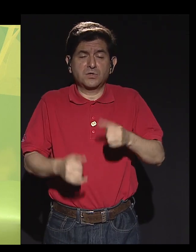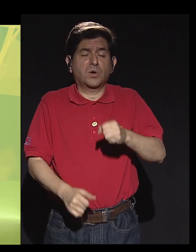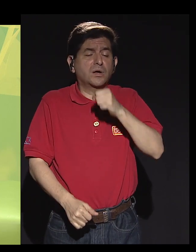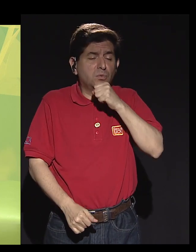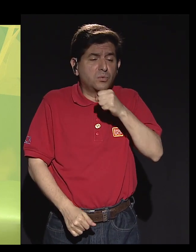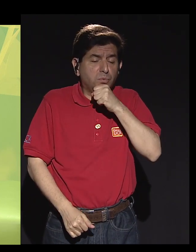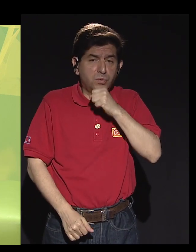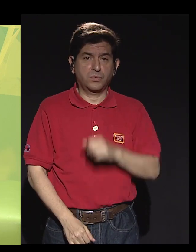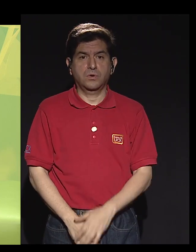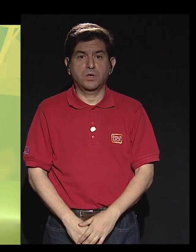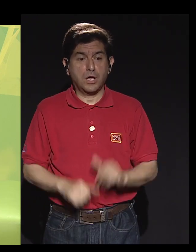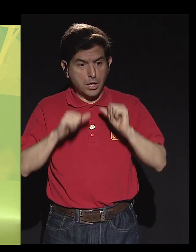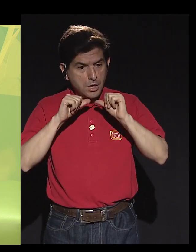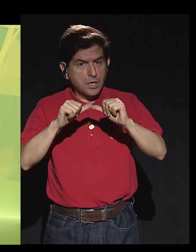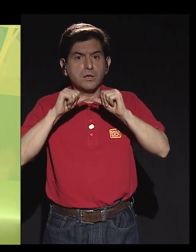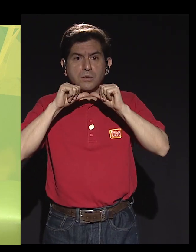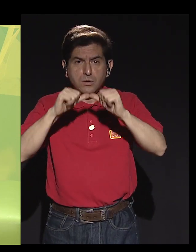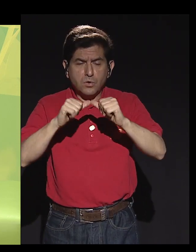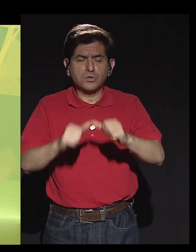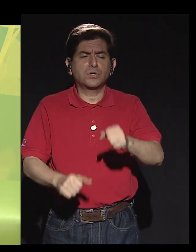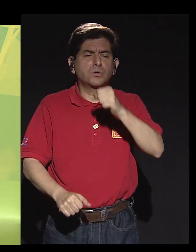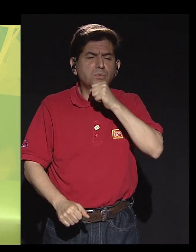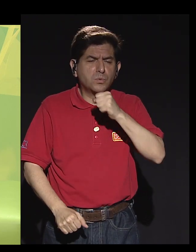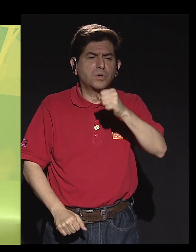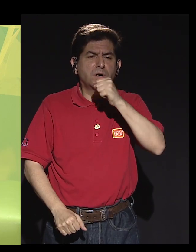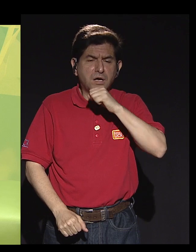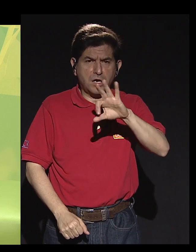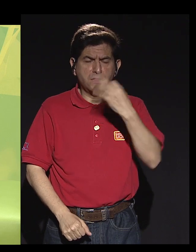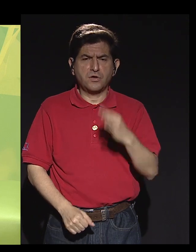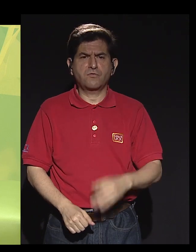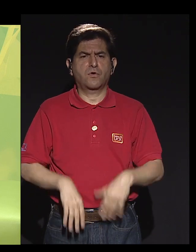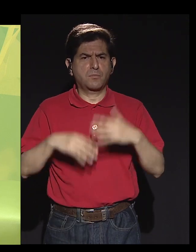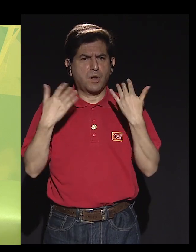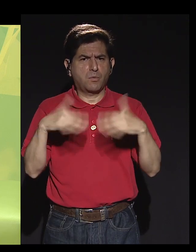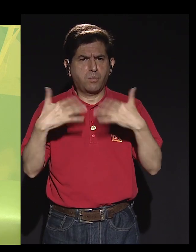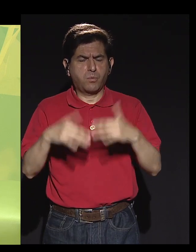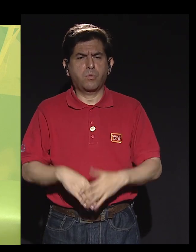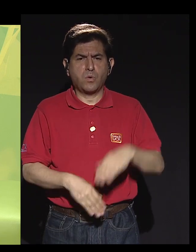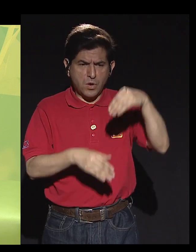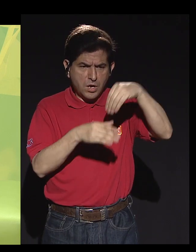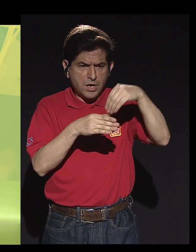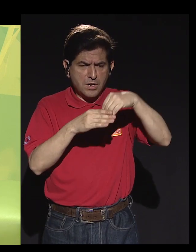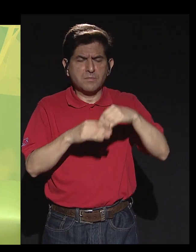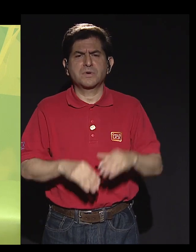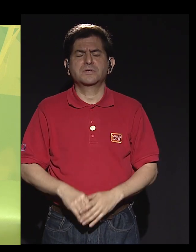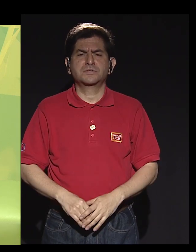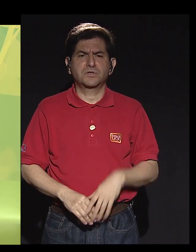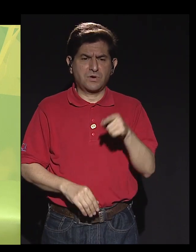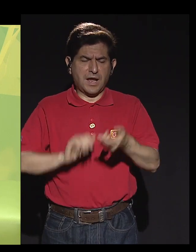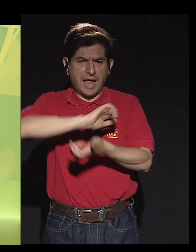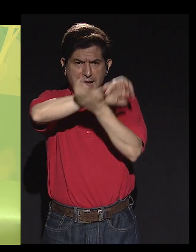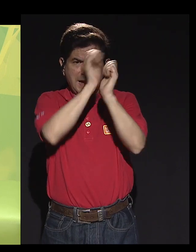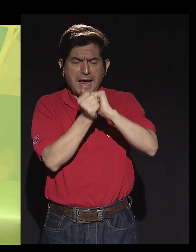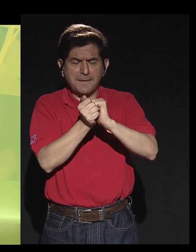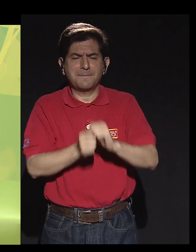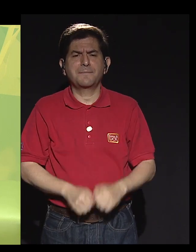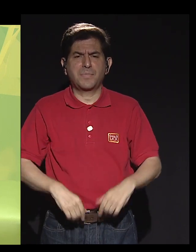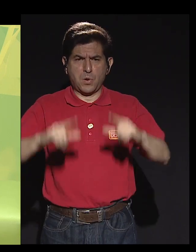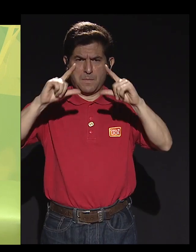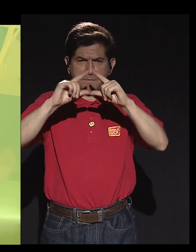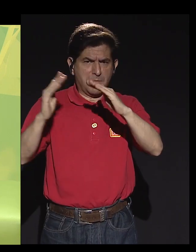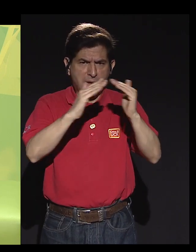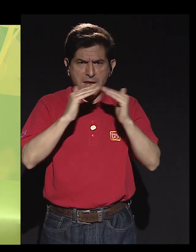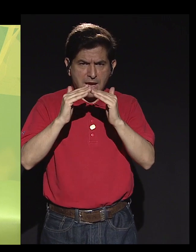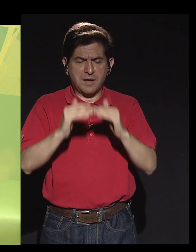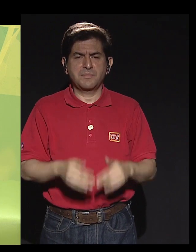sociedad envejecida y que va a seguir envejeciendo de una manera muy radical. Hay una inversión en la pirámide de la población y